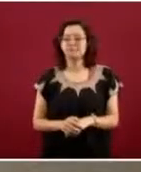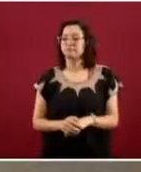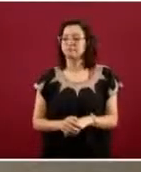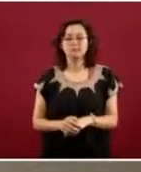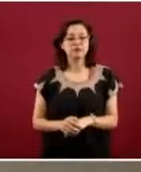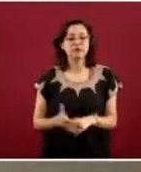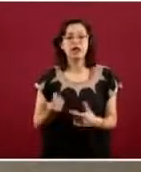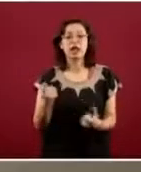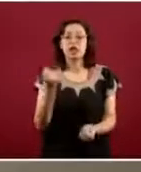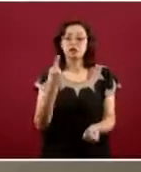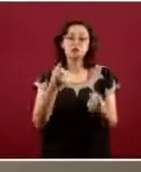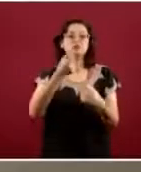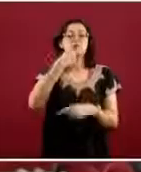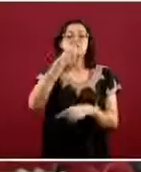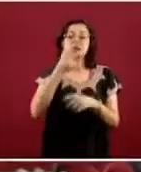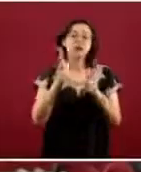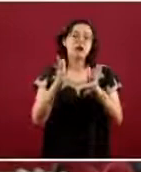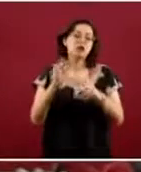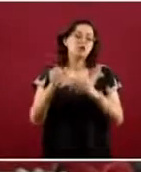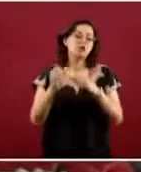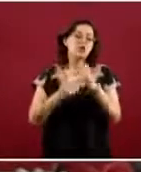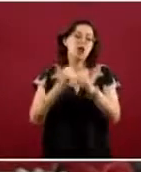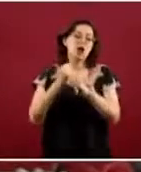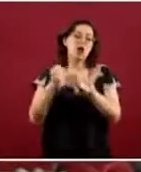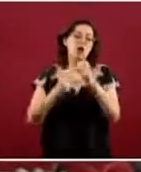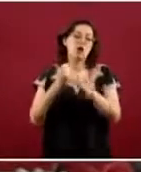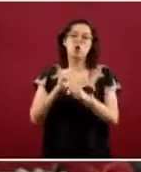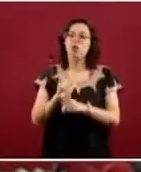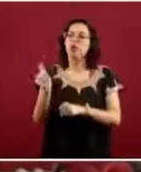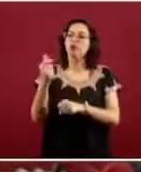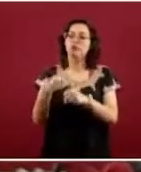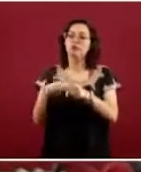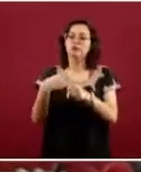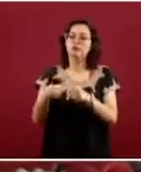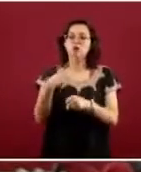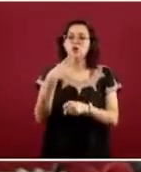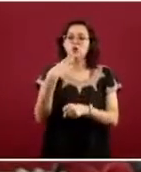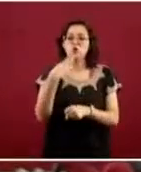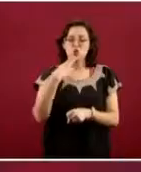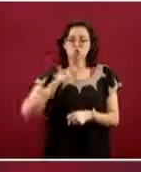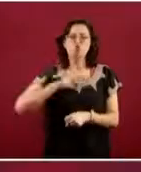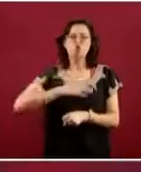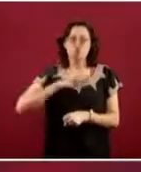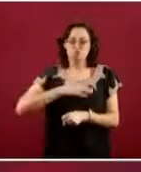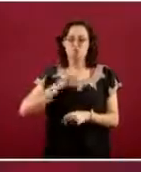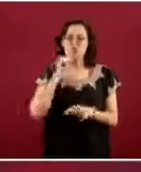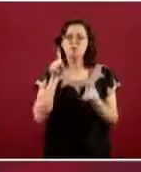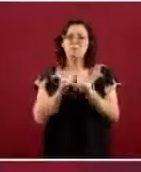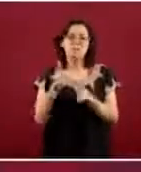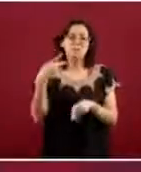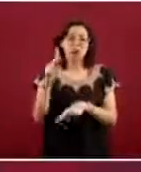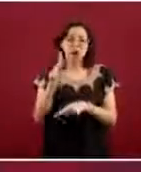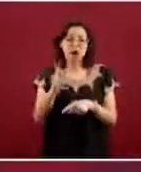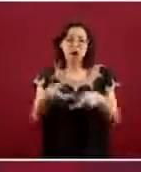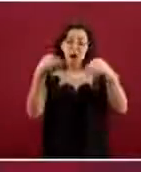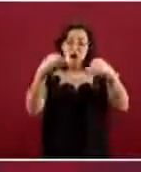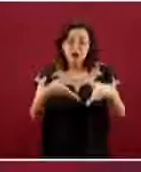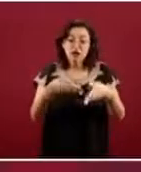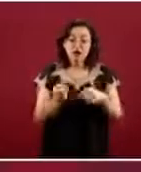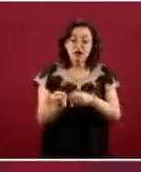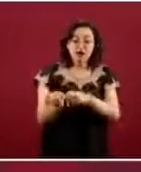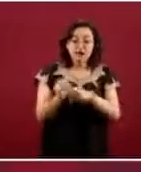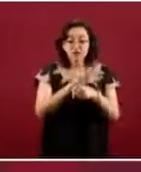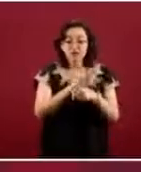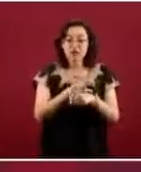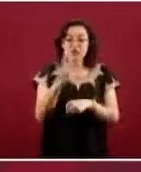son productos que existen desde hace muchos años para el tratamiento de otras enfermedades infecciosas, por ejemplo. Pero hasta hoy, 2